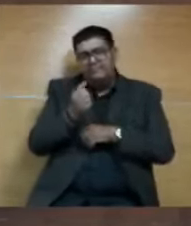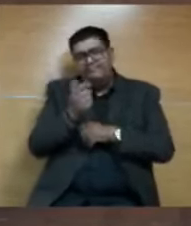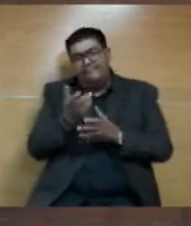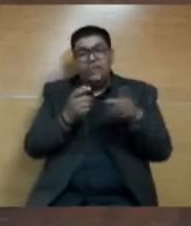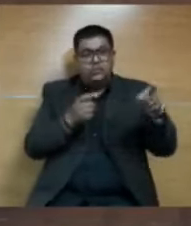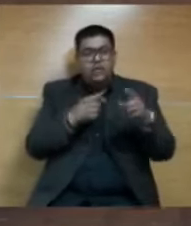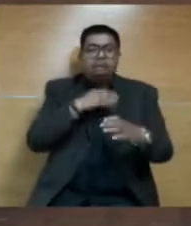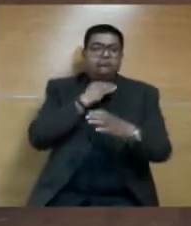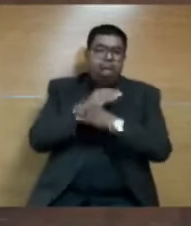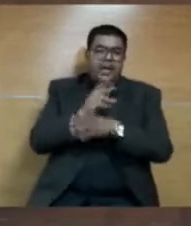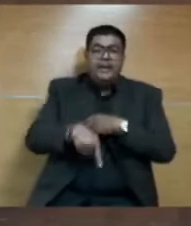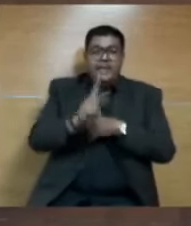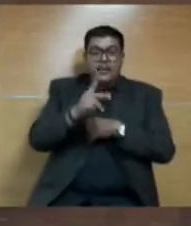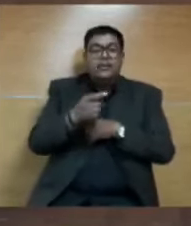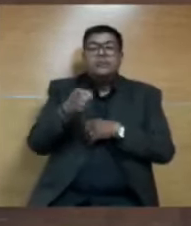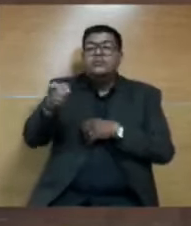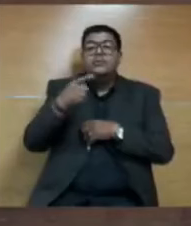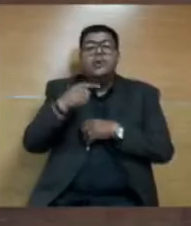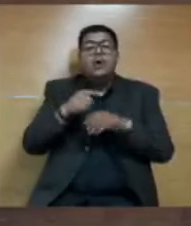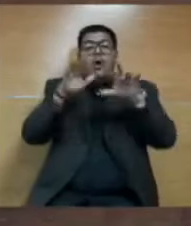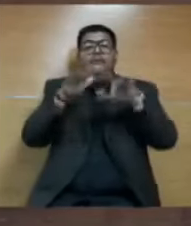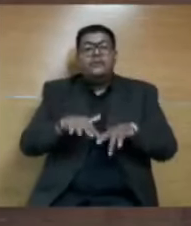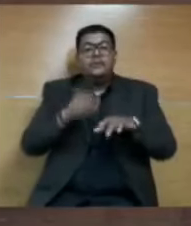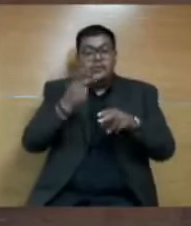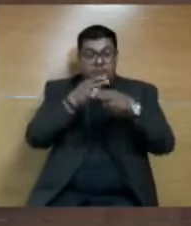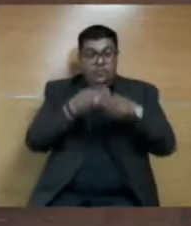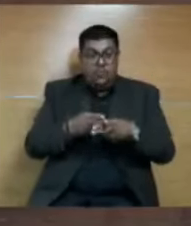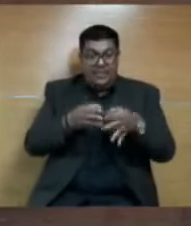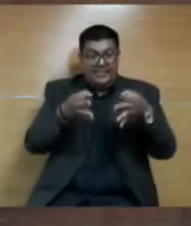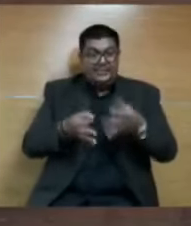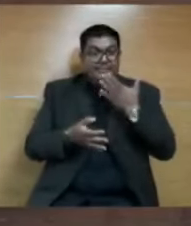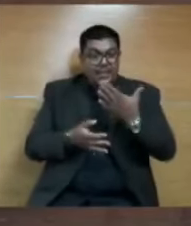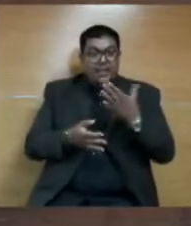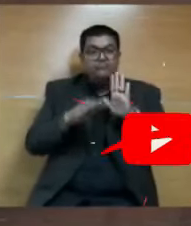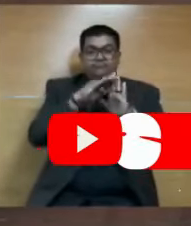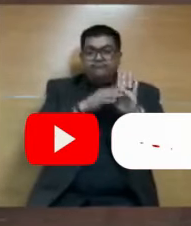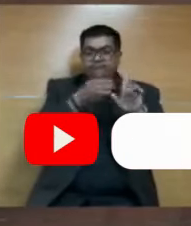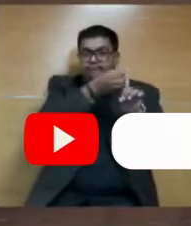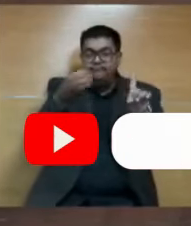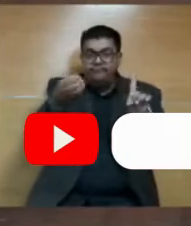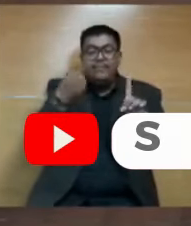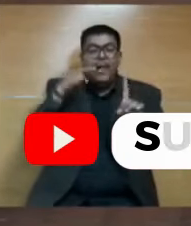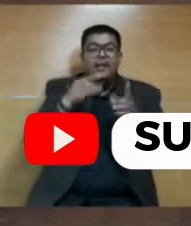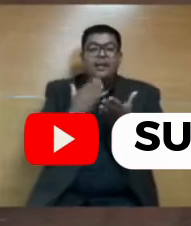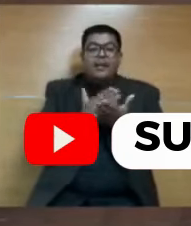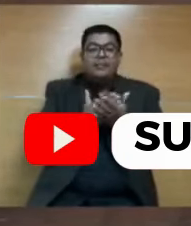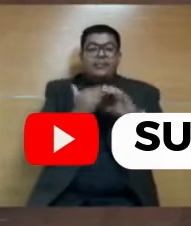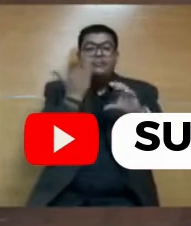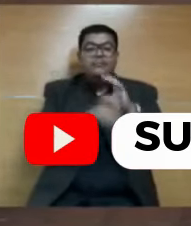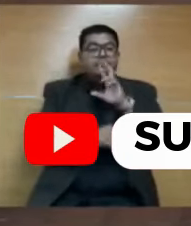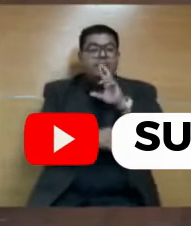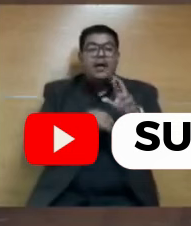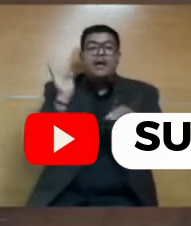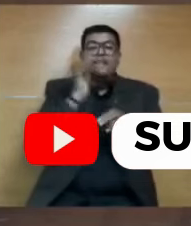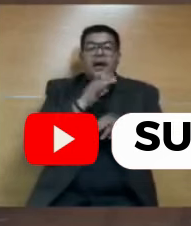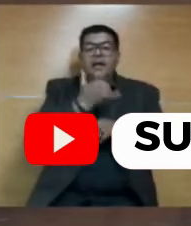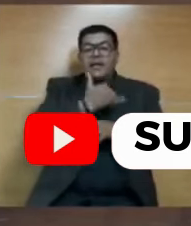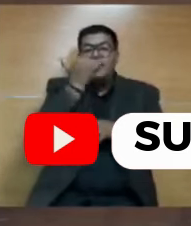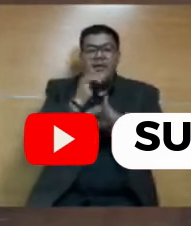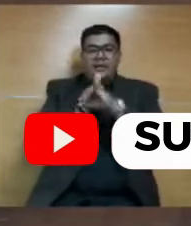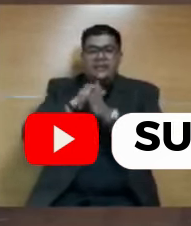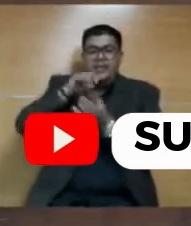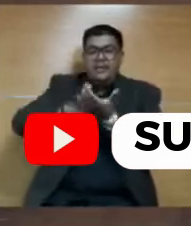no los tomó en cuenta, lo cierto es que dichos oficios no cumplen con el protocolo establecido en el manual para efecto de reportar fallas en el